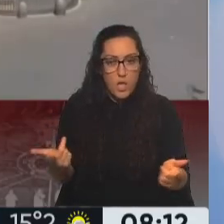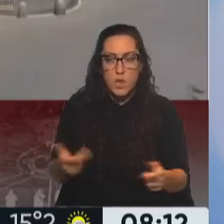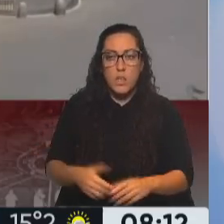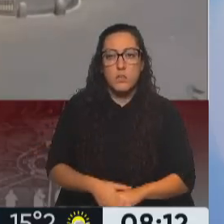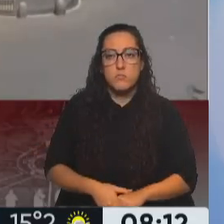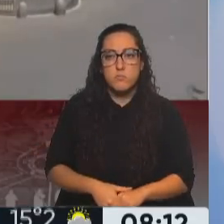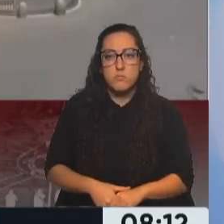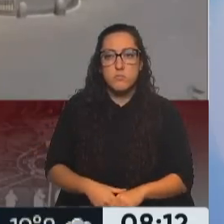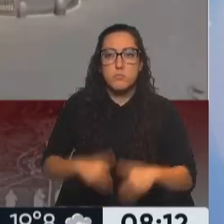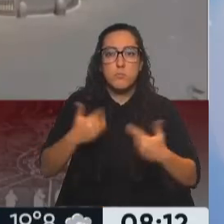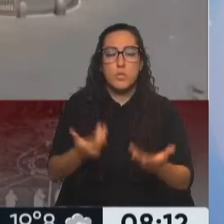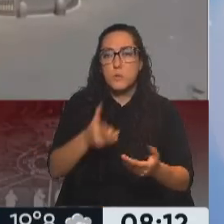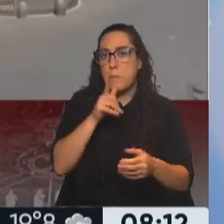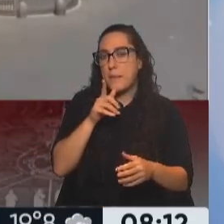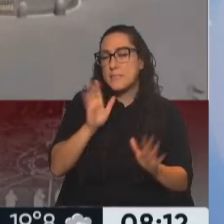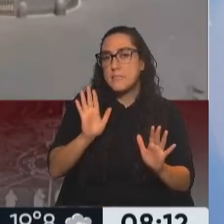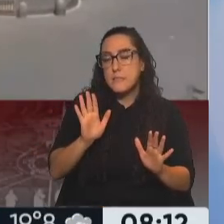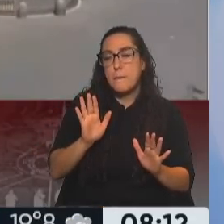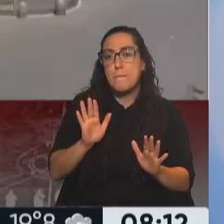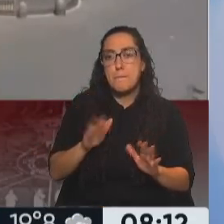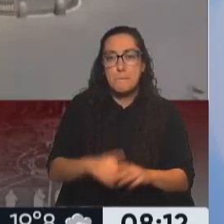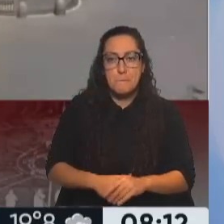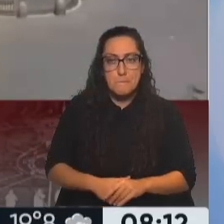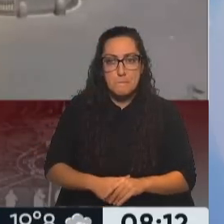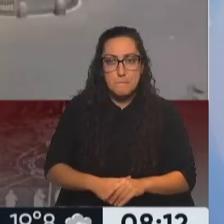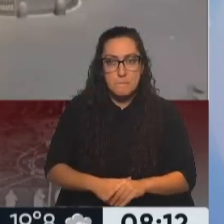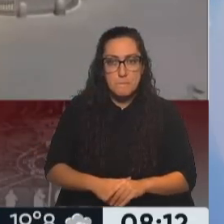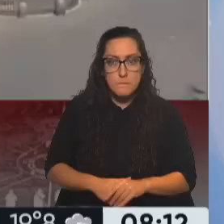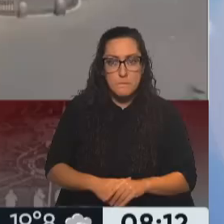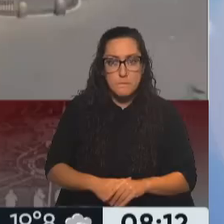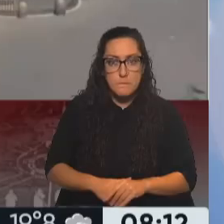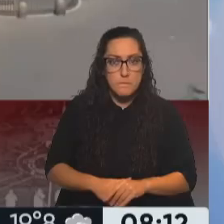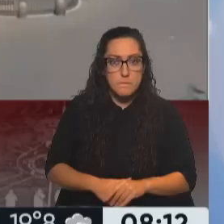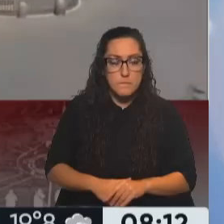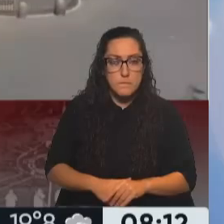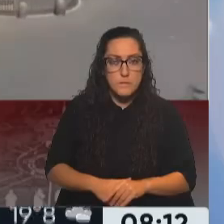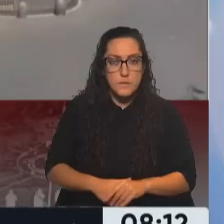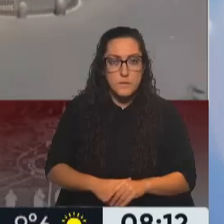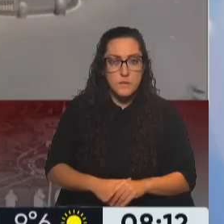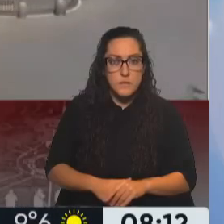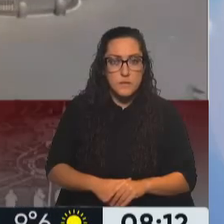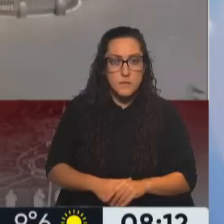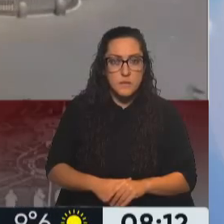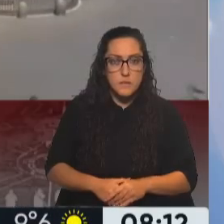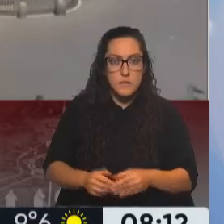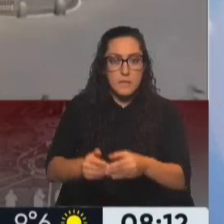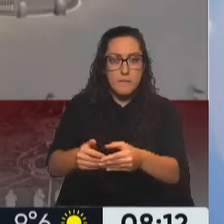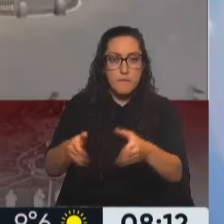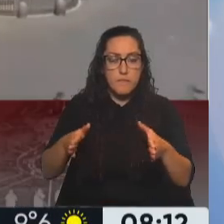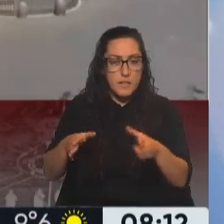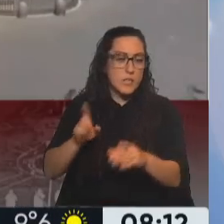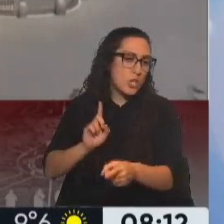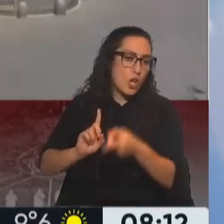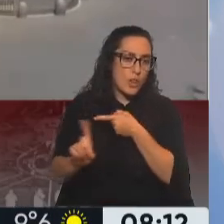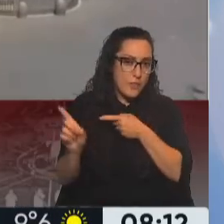estima de manera formal es que está llegando... Todo está en el interior. Claro, que está llegando el féretro directamente al lugar donde